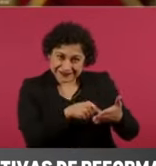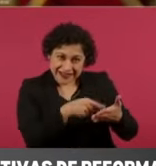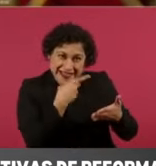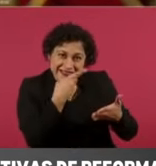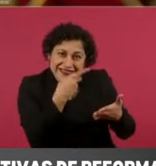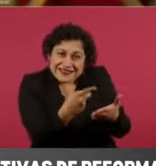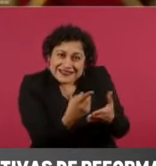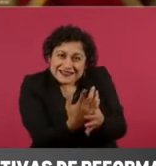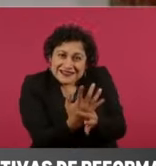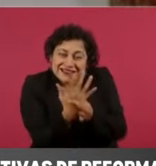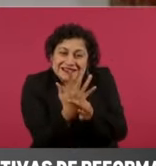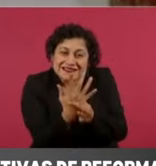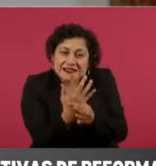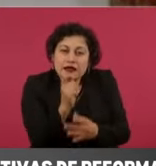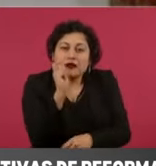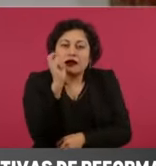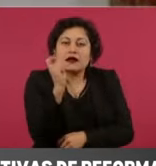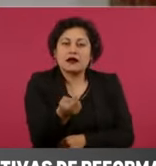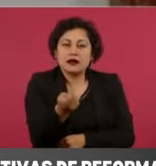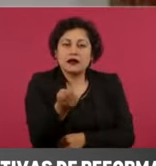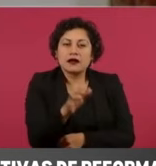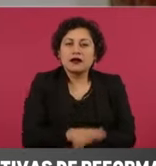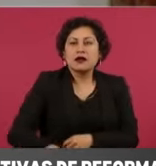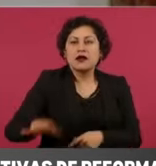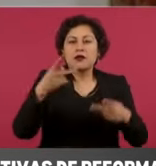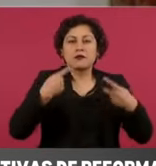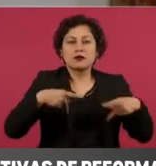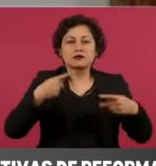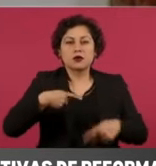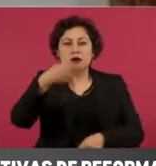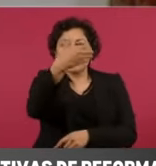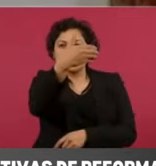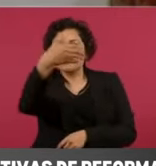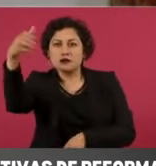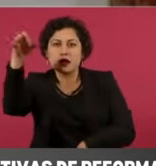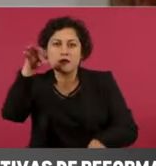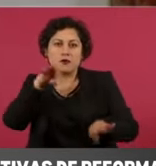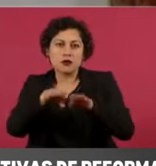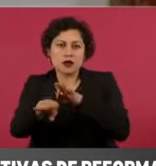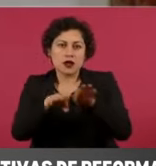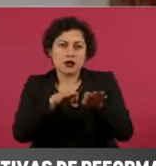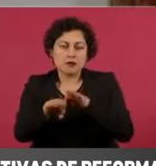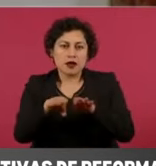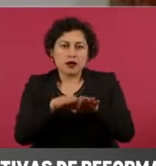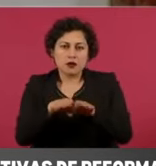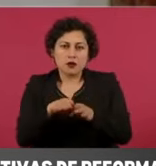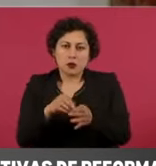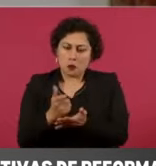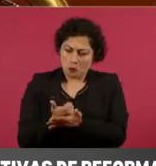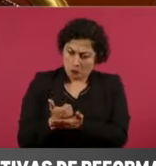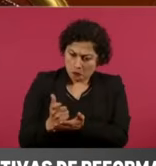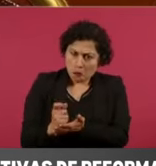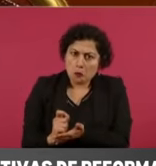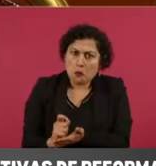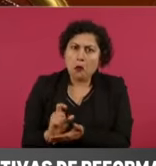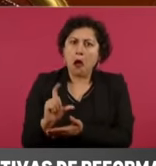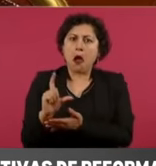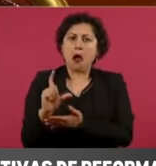eleve el salario del peón. ¿Acaso no es también